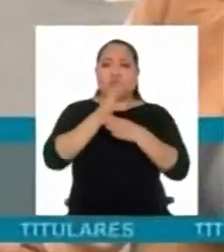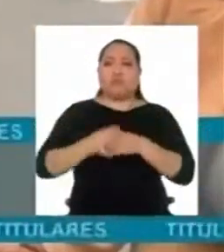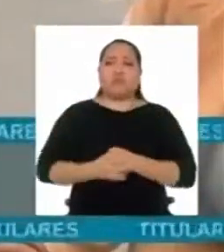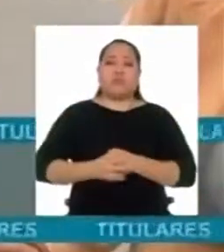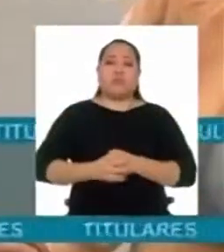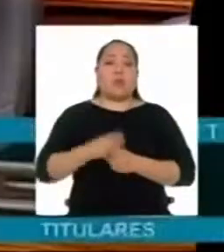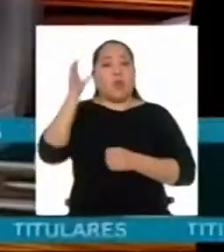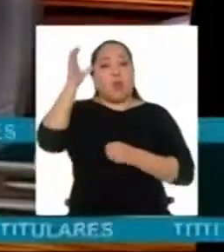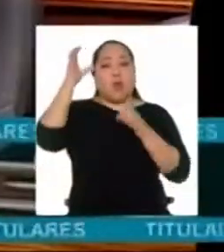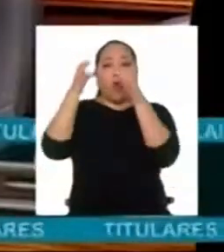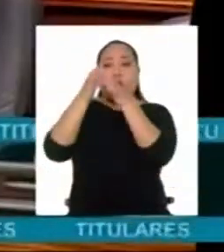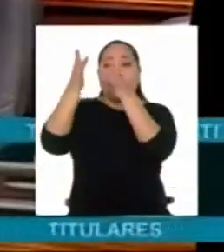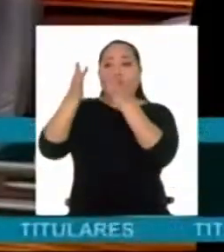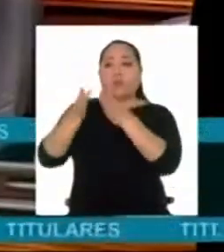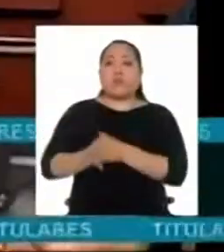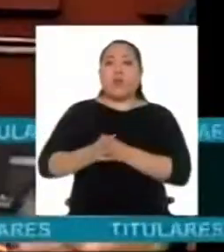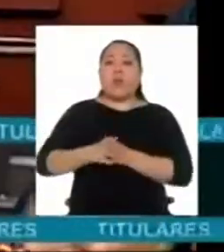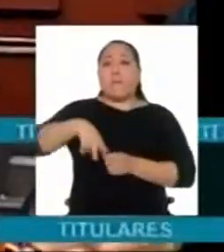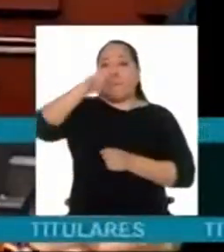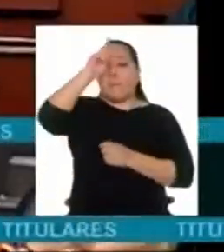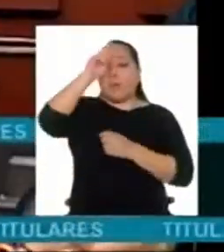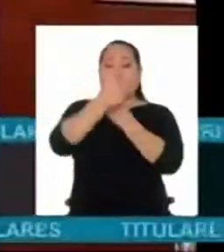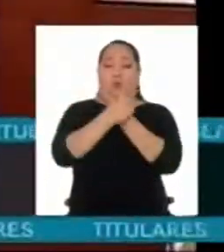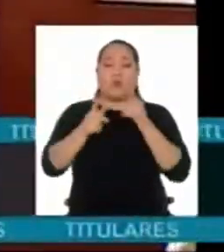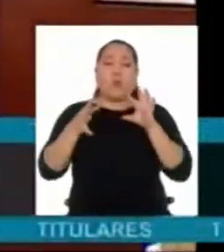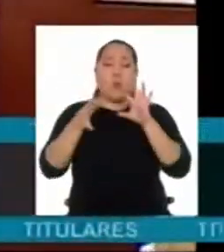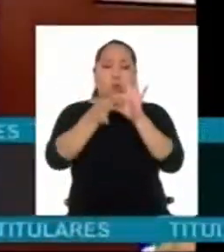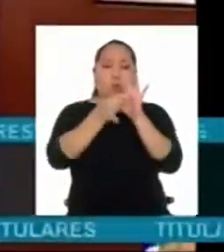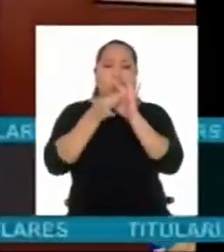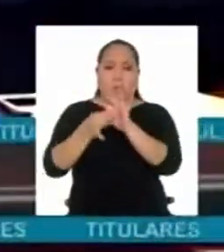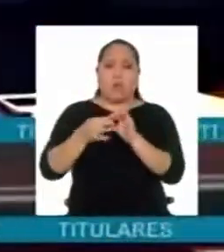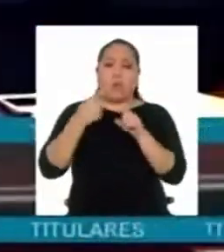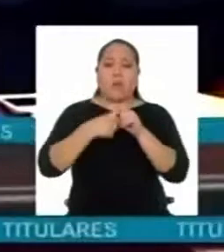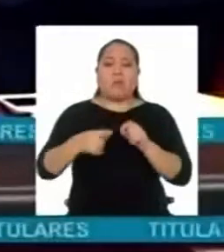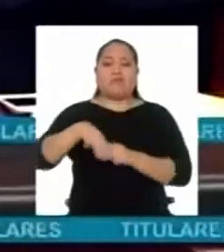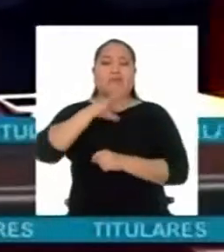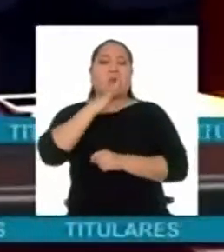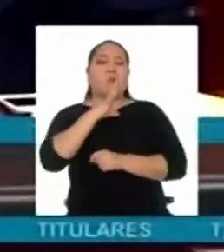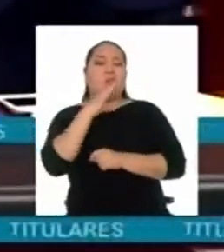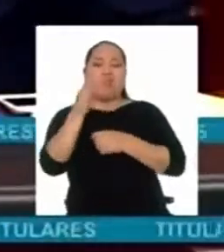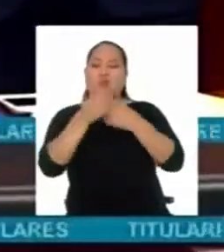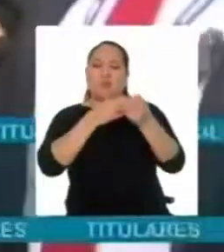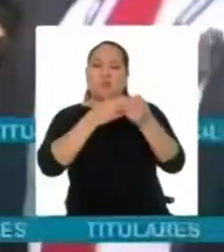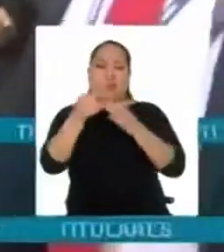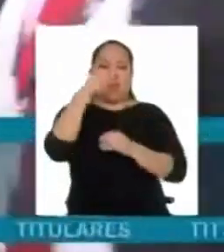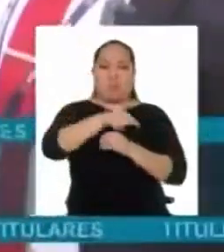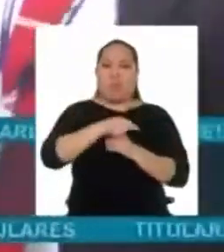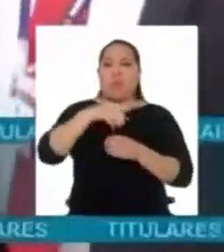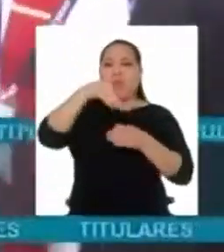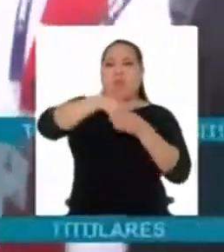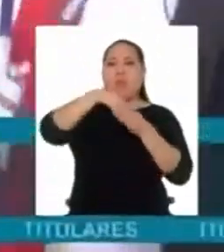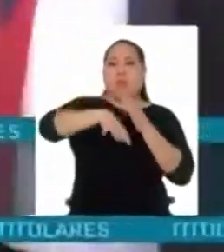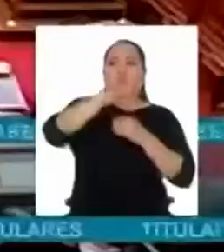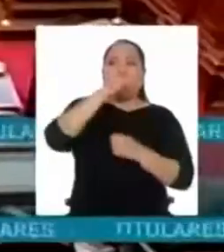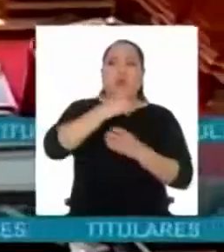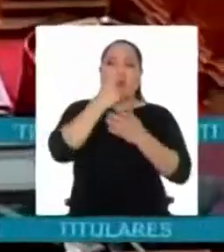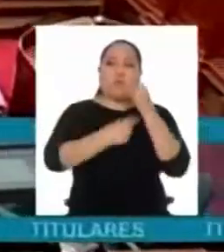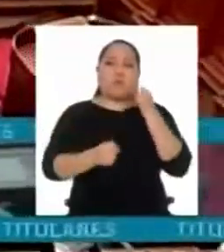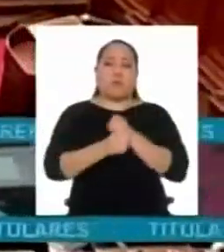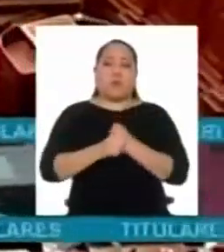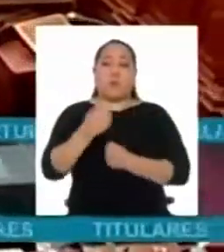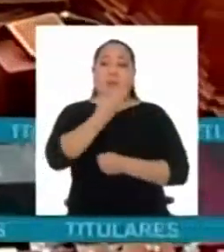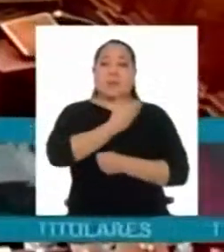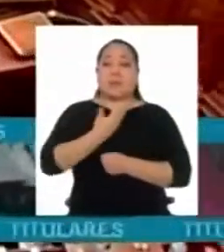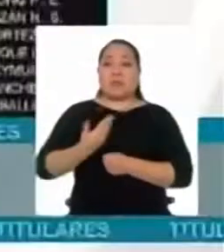Congresistas de Perú Libre aseguran que están unidos pese a que se dividieron en el voto de confianza. Presidenta de Congreso negó acuerdo para que